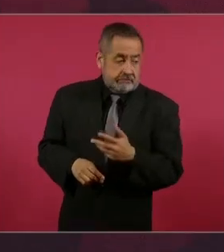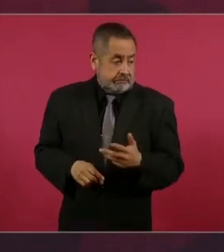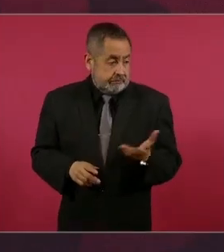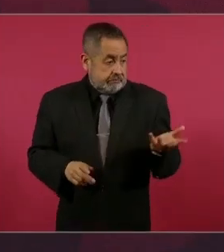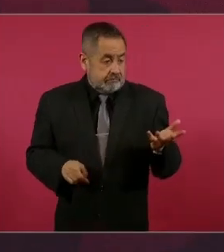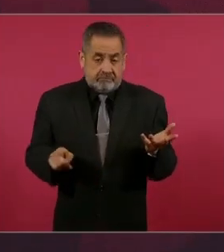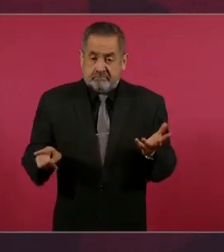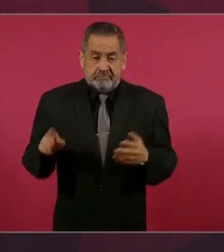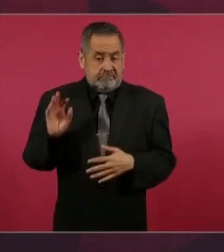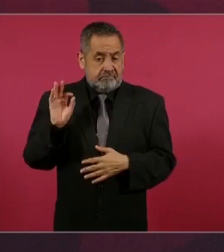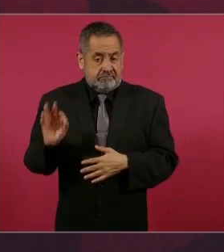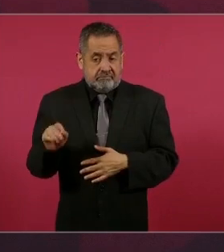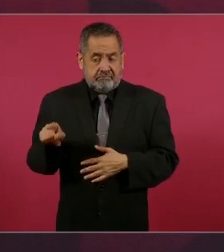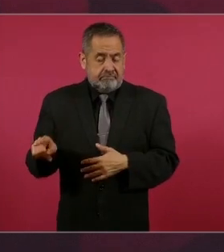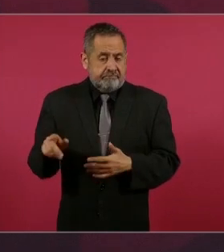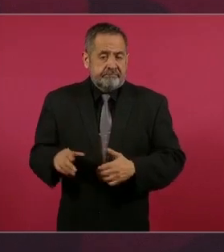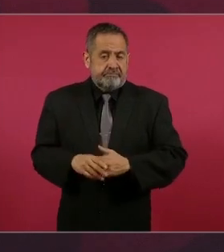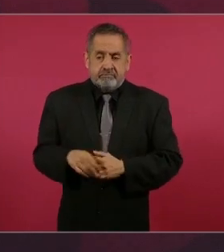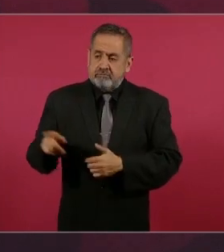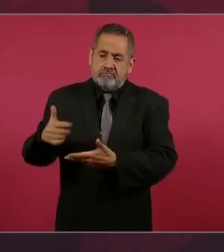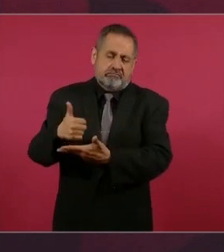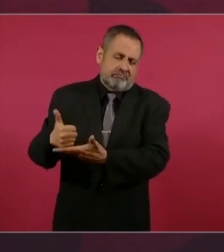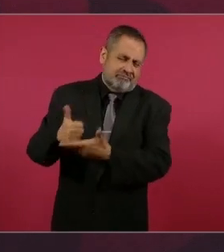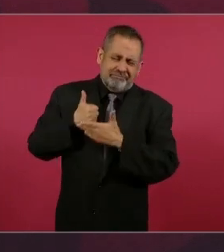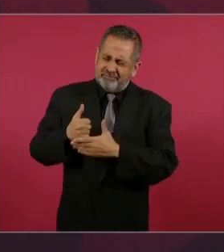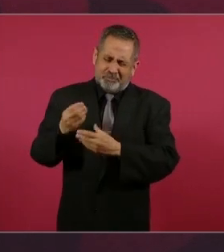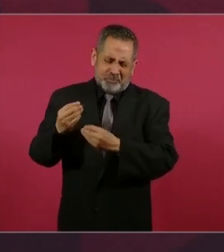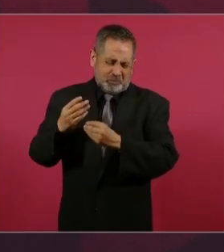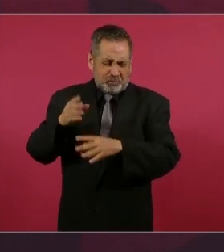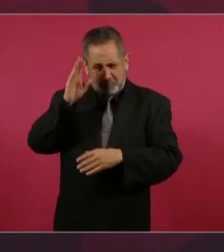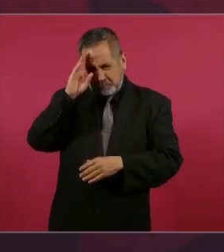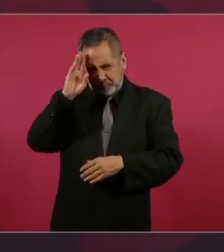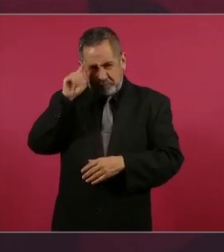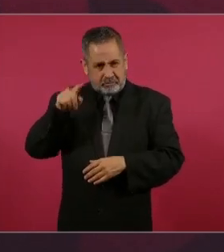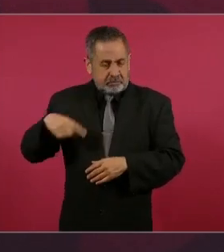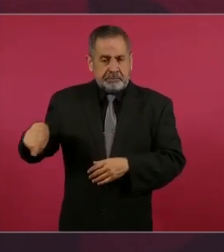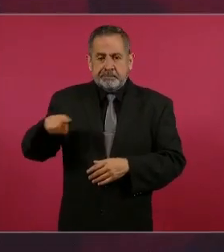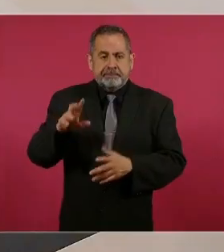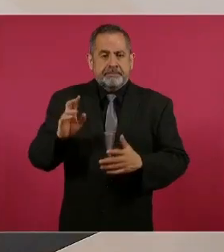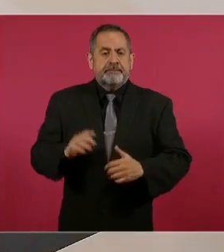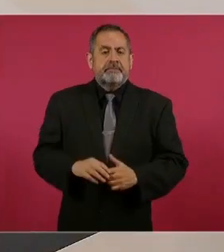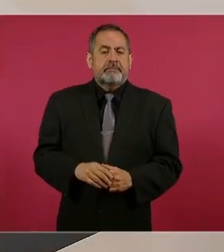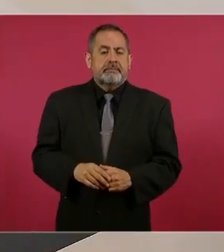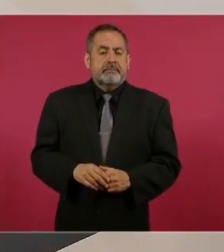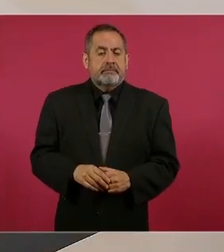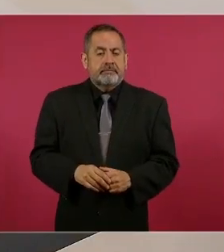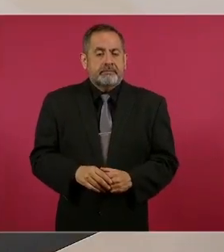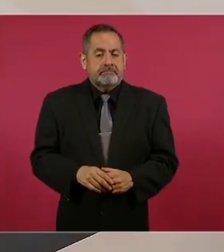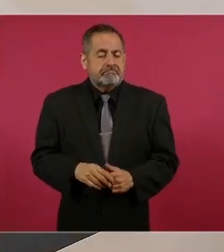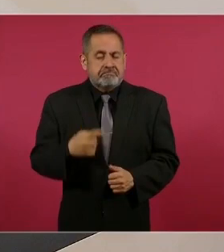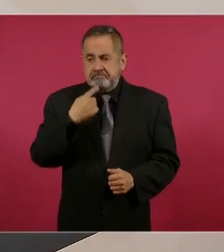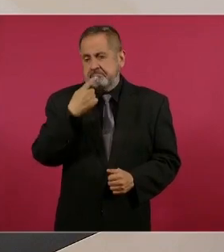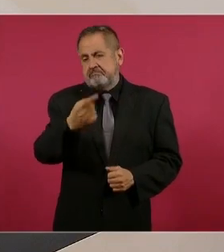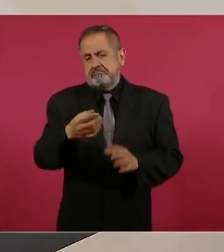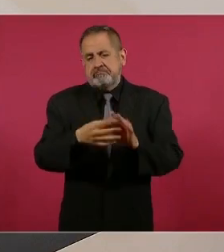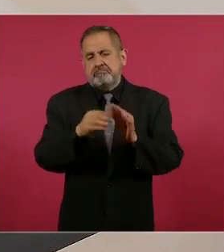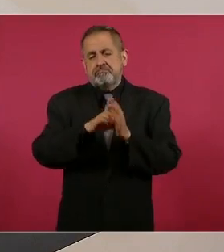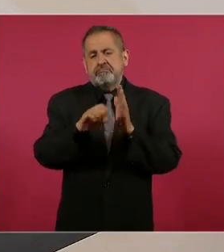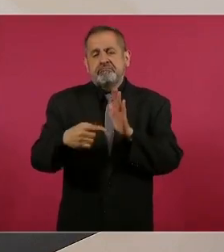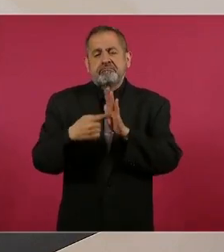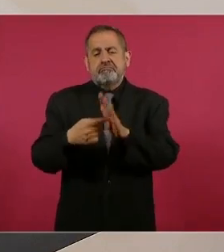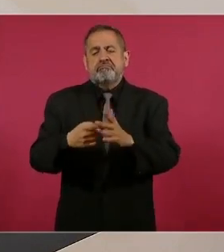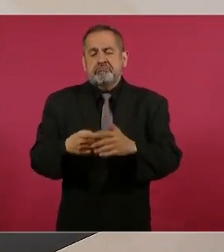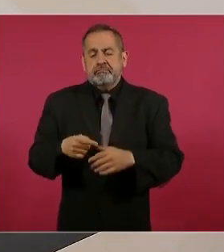pero nos han ayudado mucho. Nada más les diría yo a